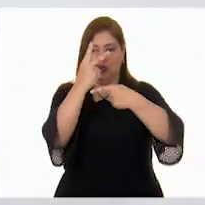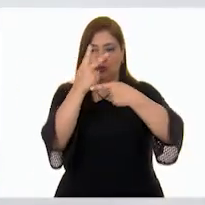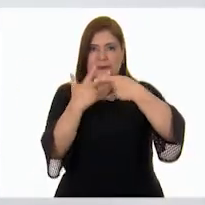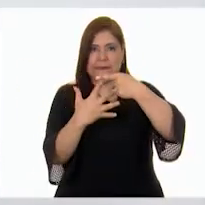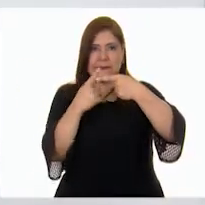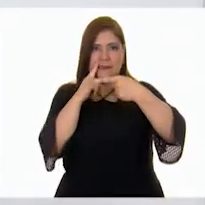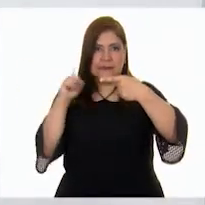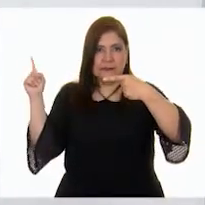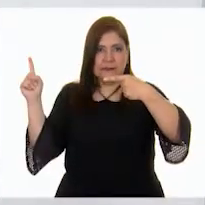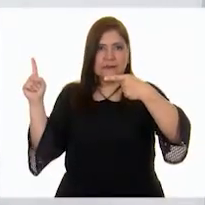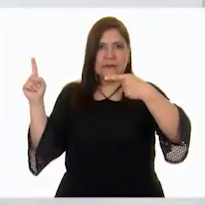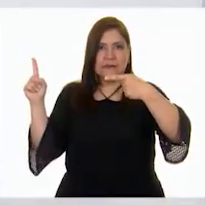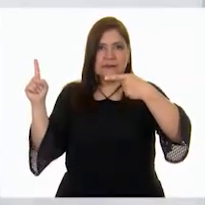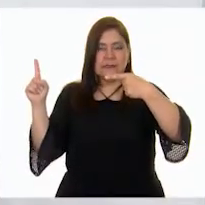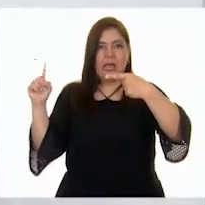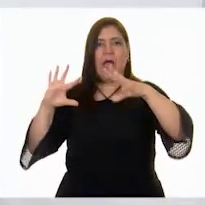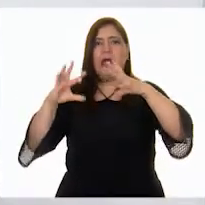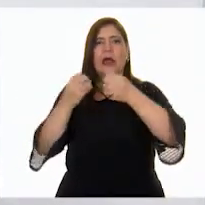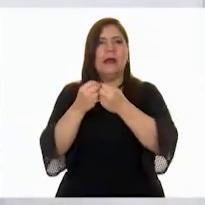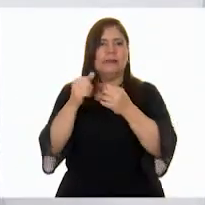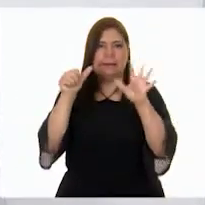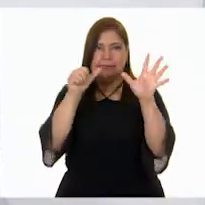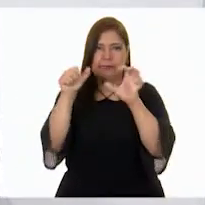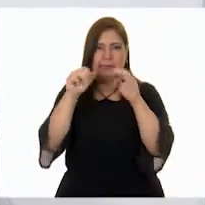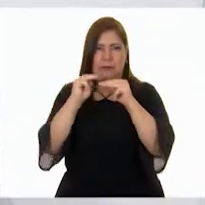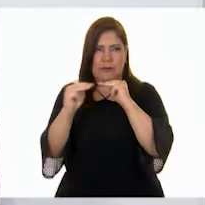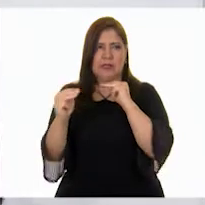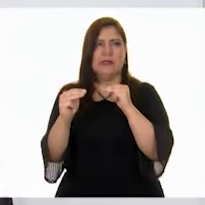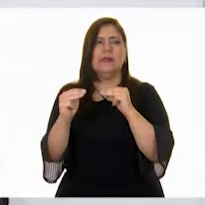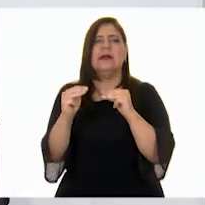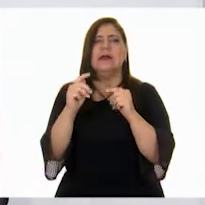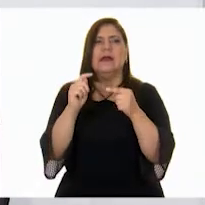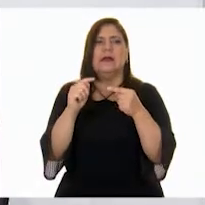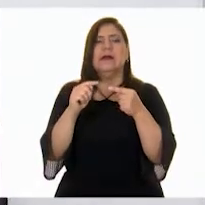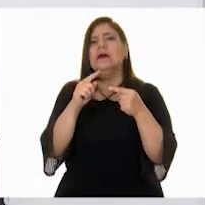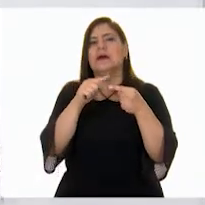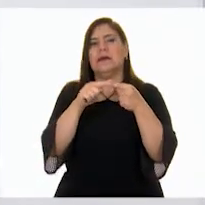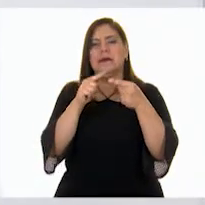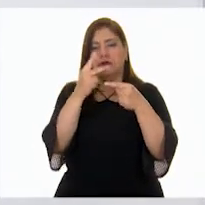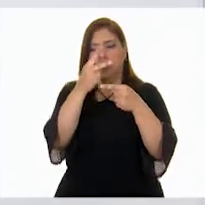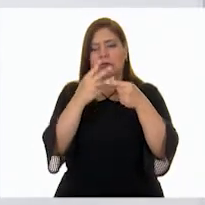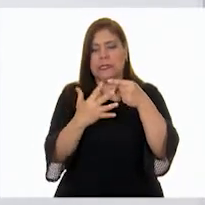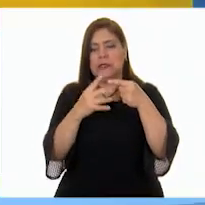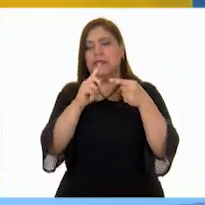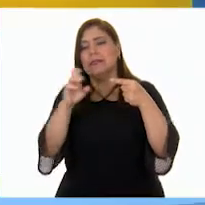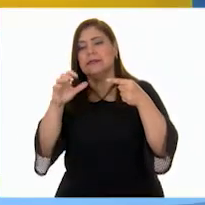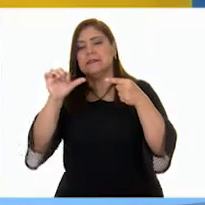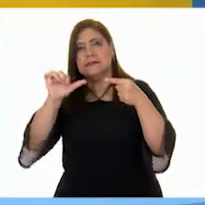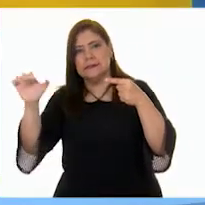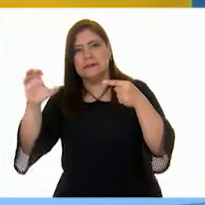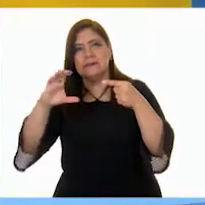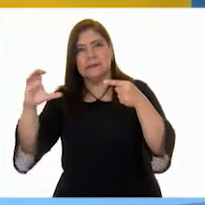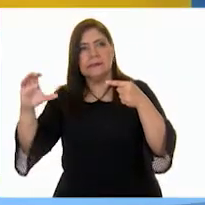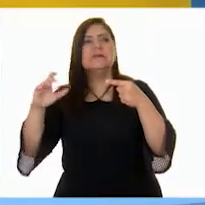2/5 de 600. De 600. Es igual. Es igual. Y a